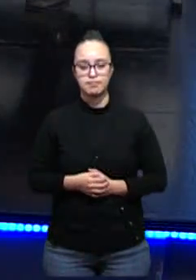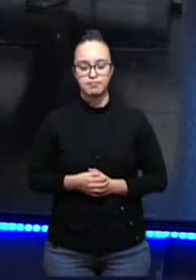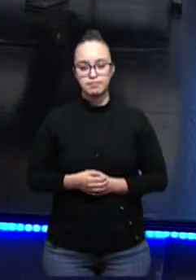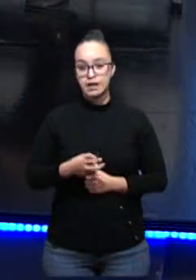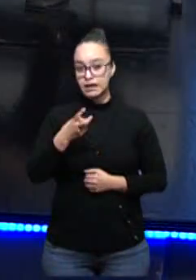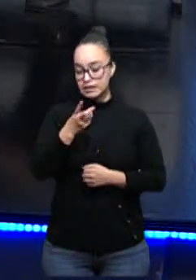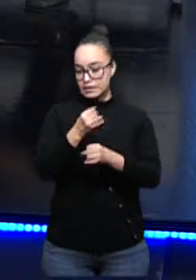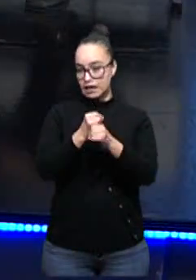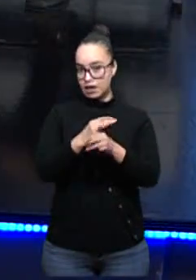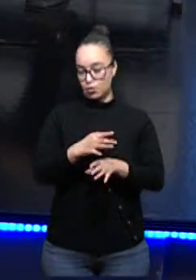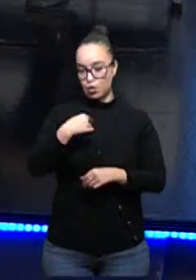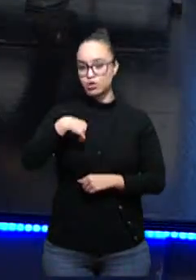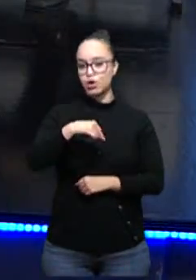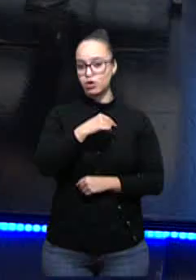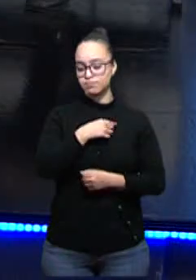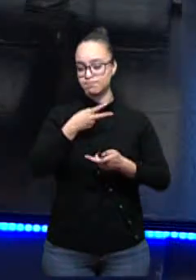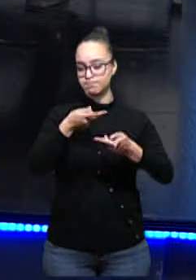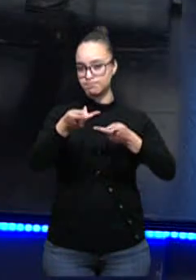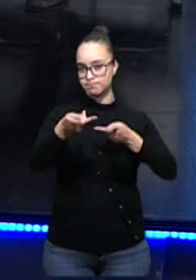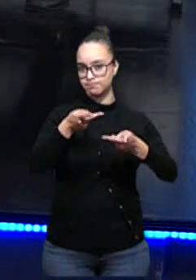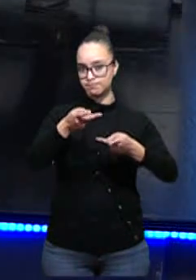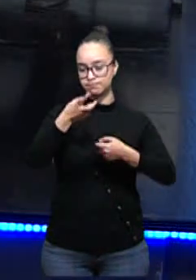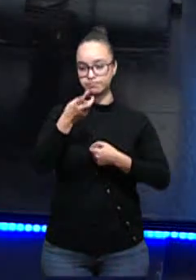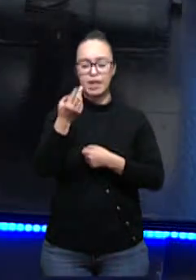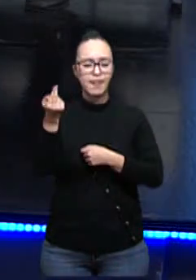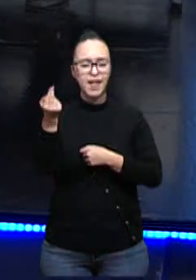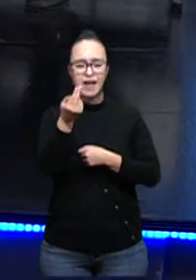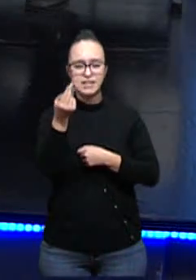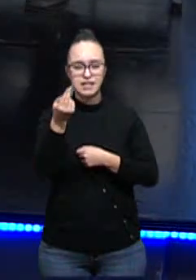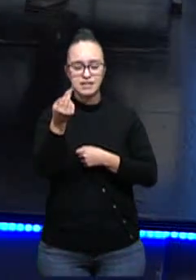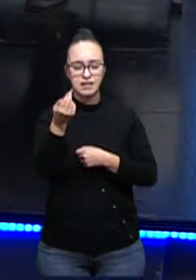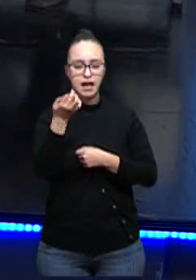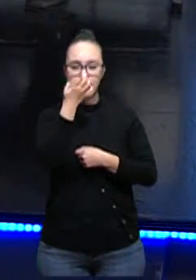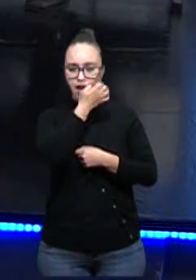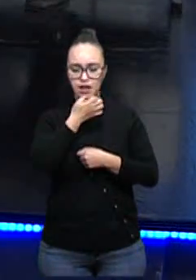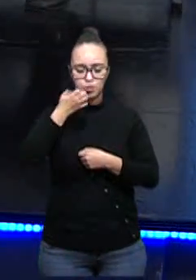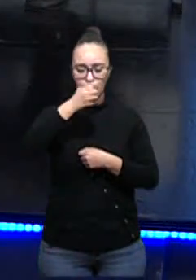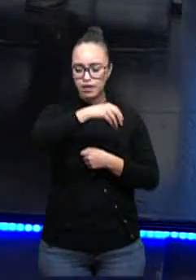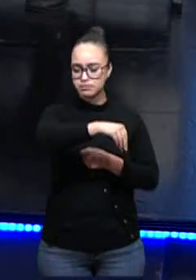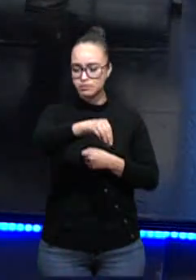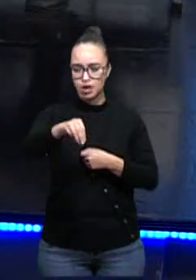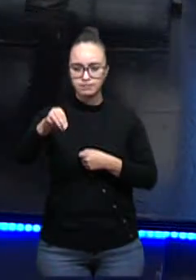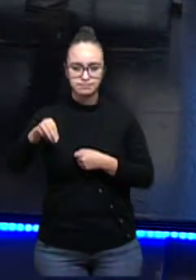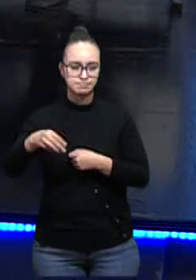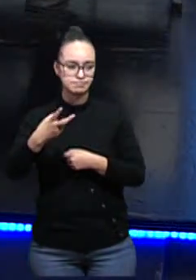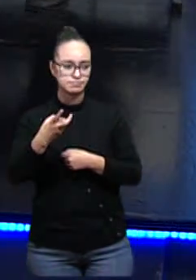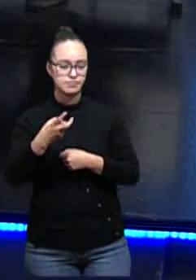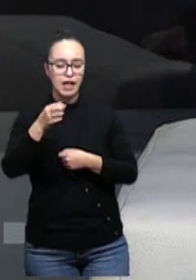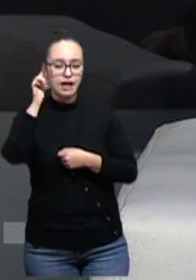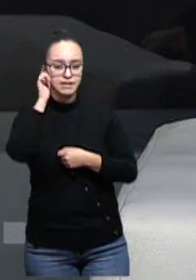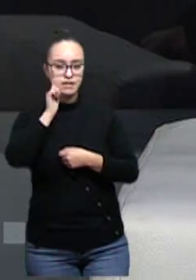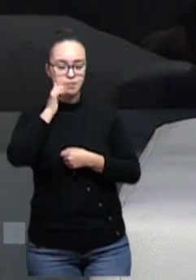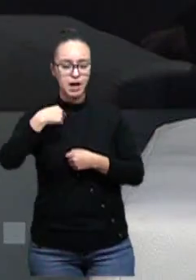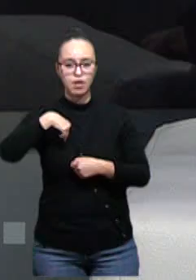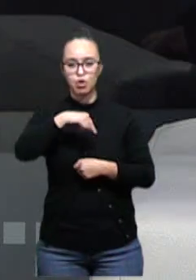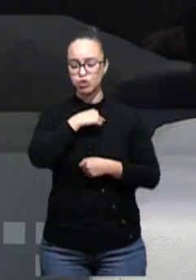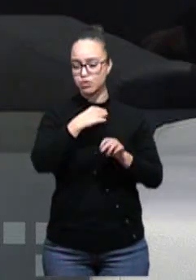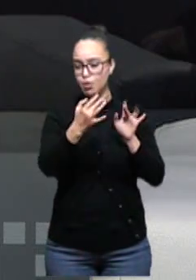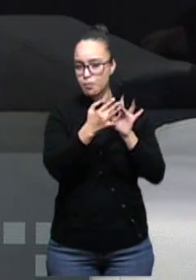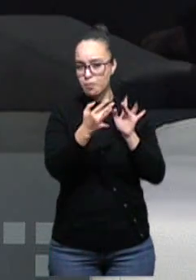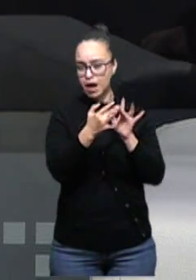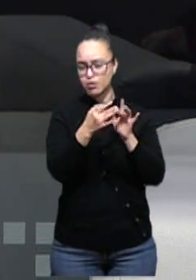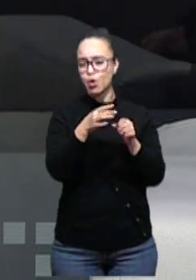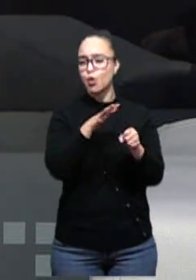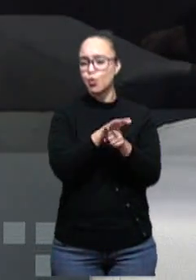Es la información que tenemos acerca de la necesidad de que sean rehabilitados espacios, porque sí, usted siempre se comunica con nosotros y nos dice tal o cual